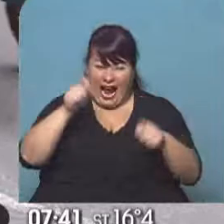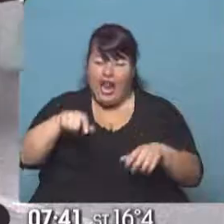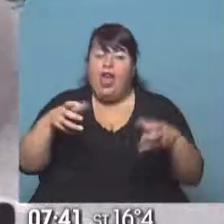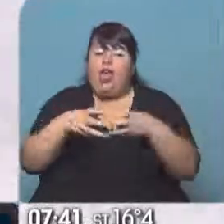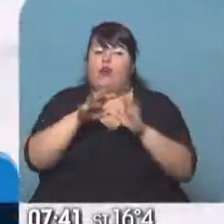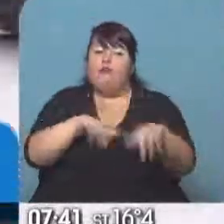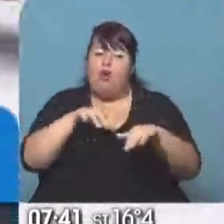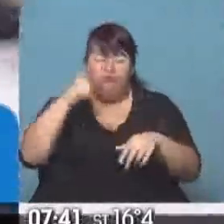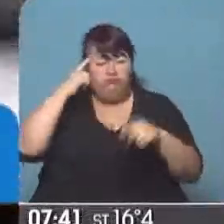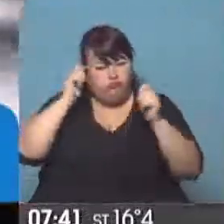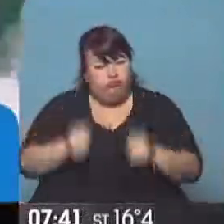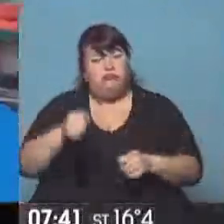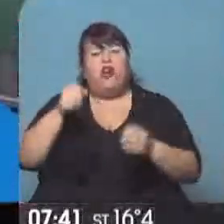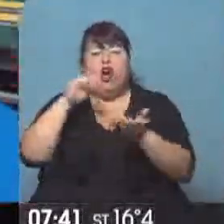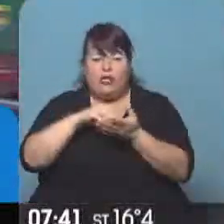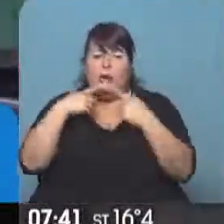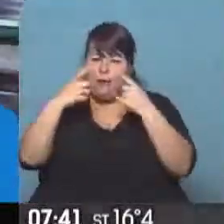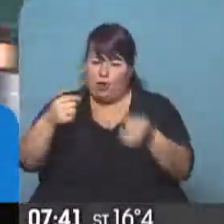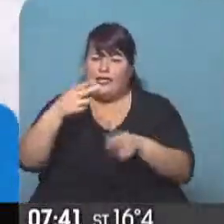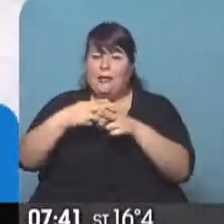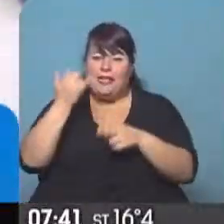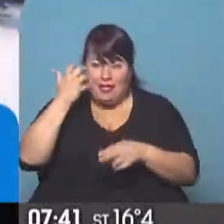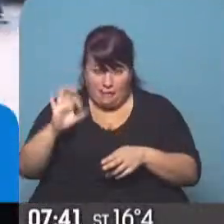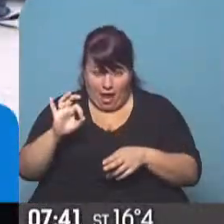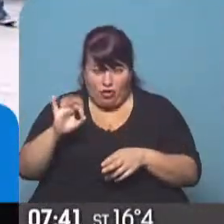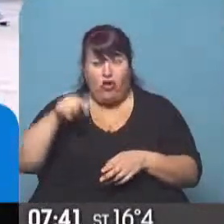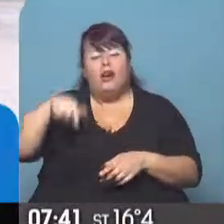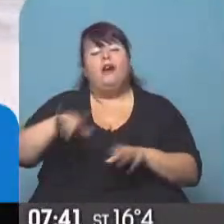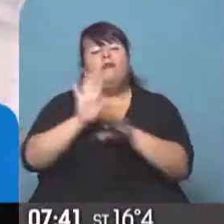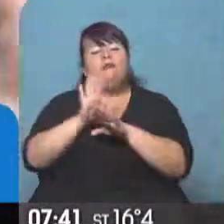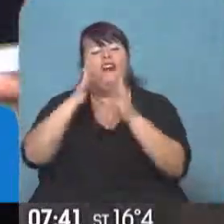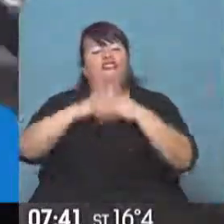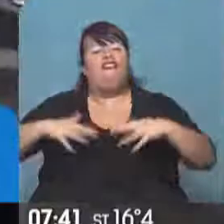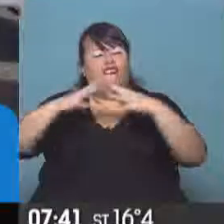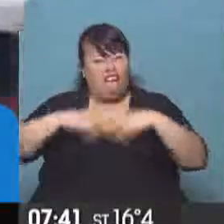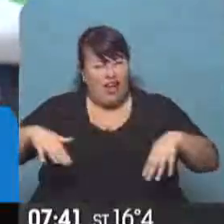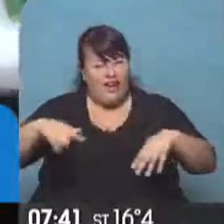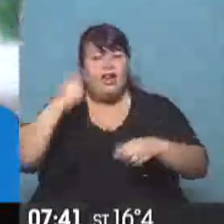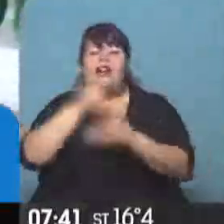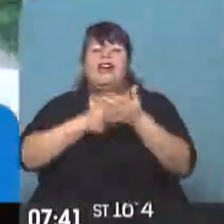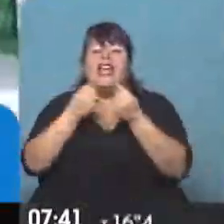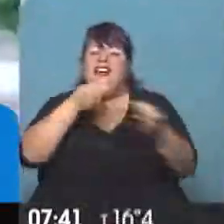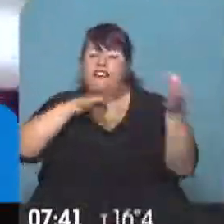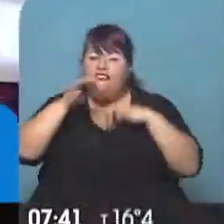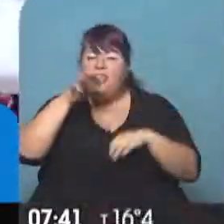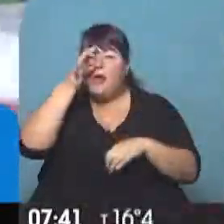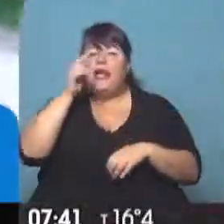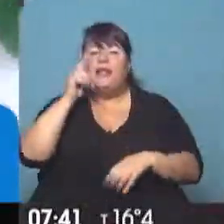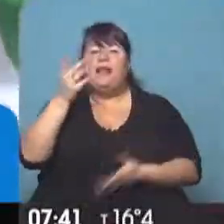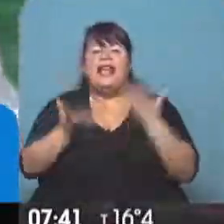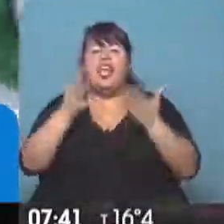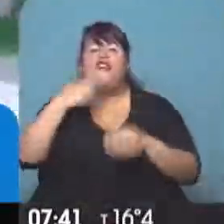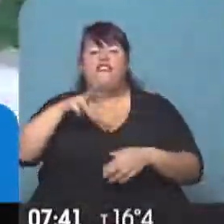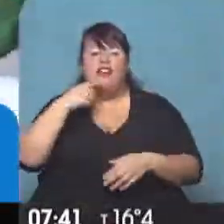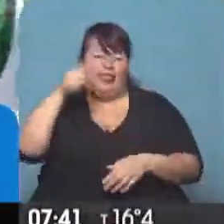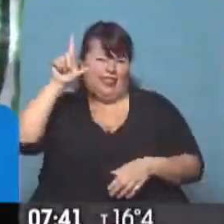pequeños productores realizaron una nueva protesta en Plaza de Mayo. La denominaron feriazo y el desafío era vender 20.000 kilos de verdura